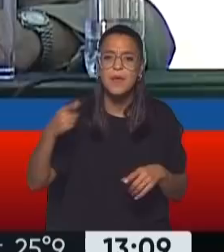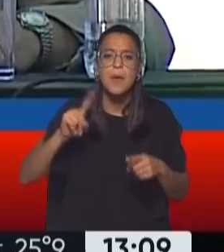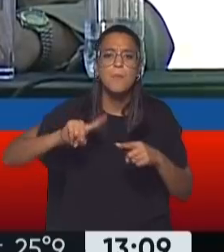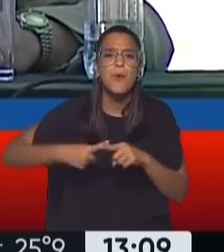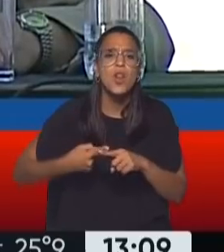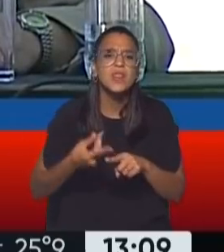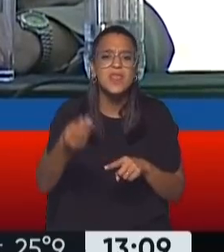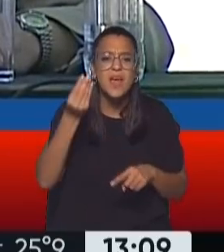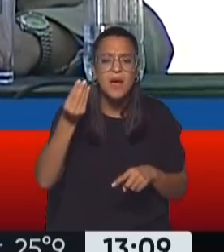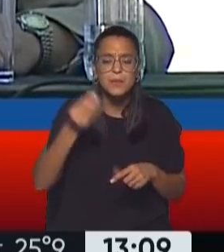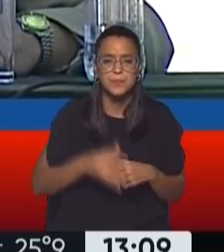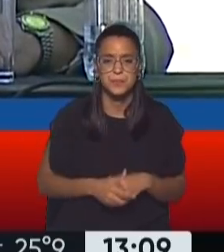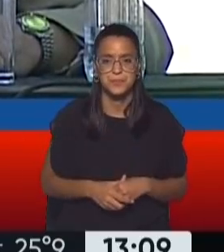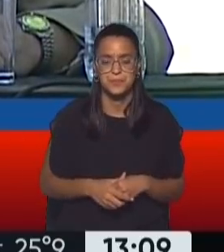política?